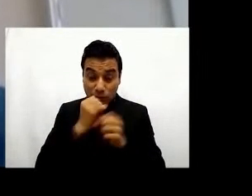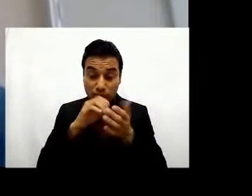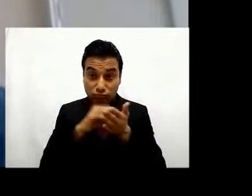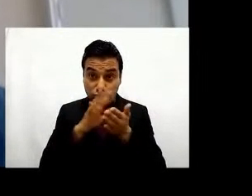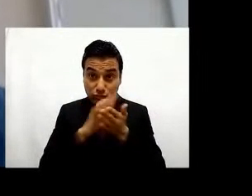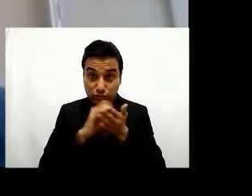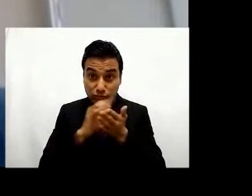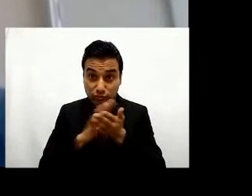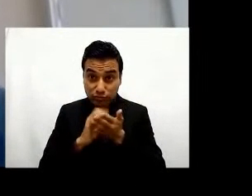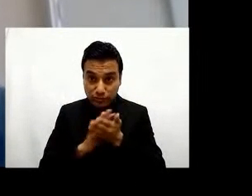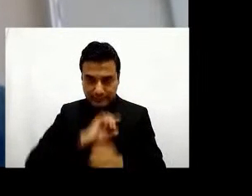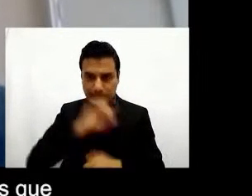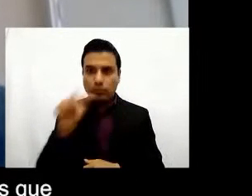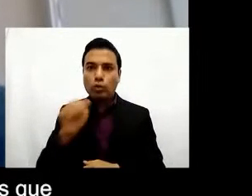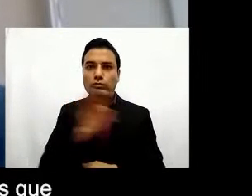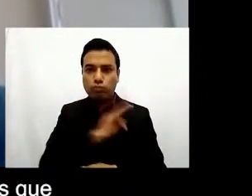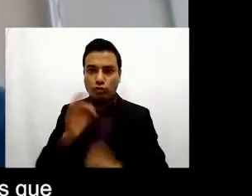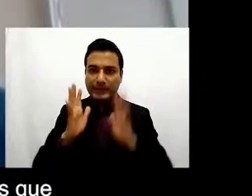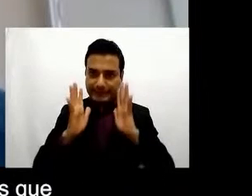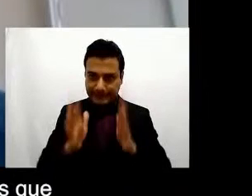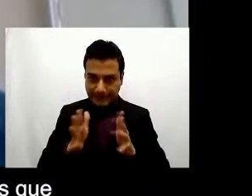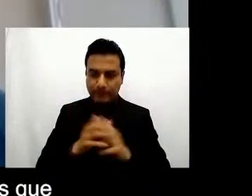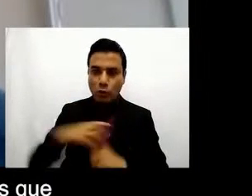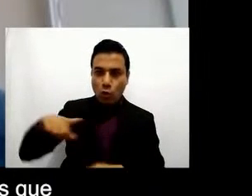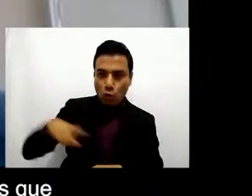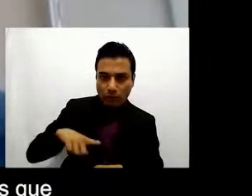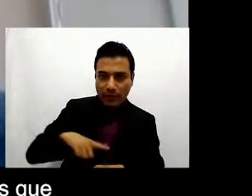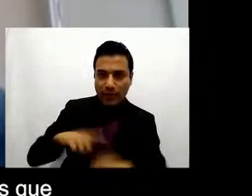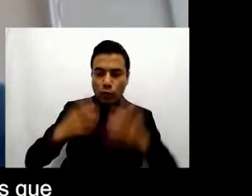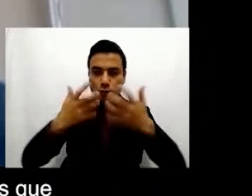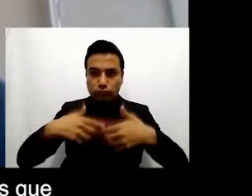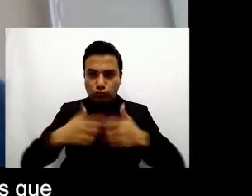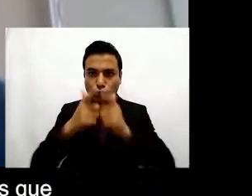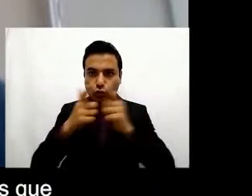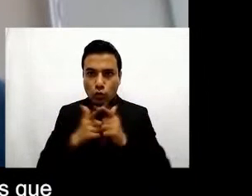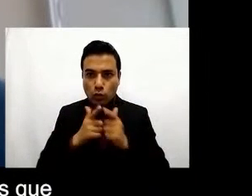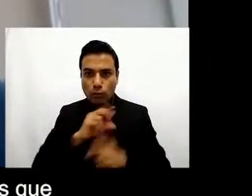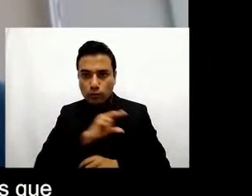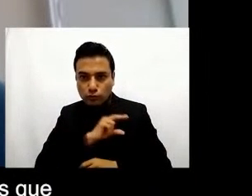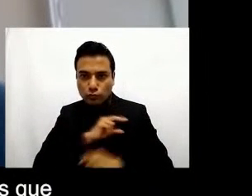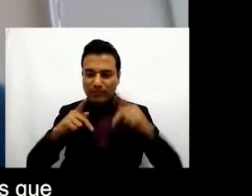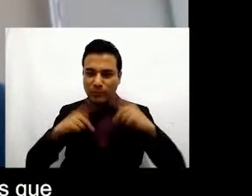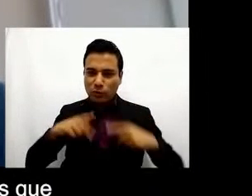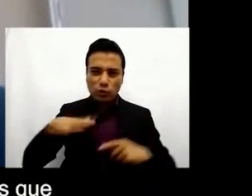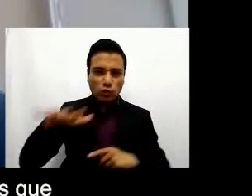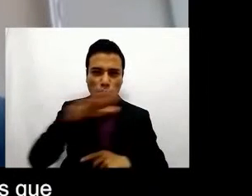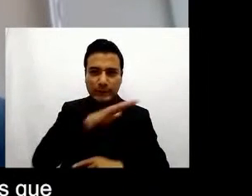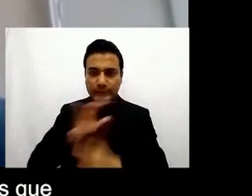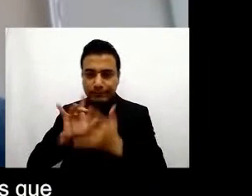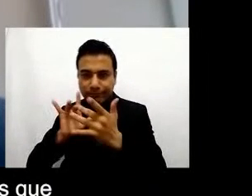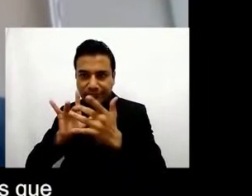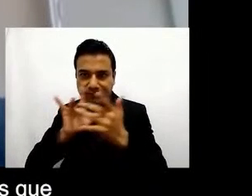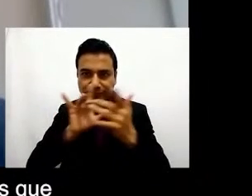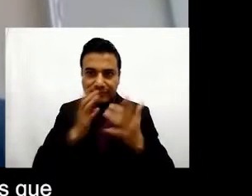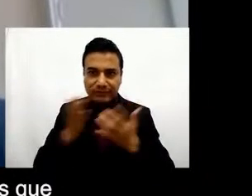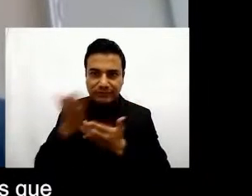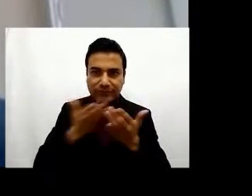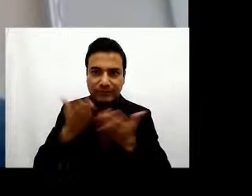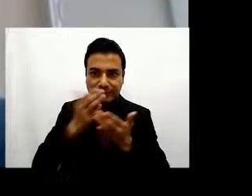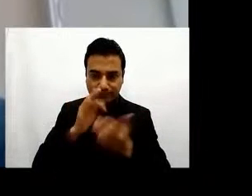las sinergias que tanto necesitamos entre distintos, sobre todo entre las instituciones que promueven la cultura en